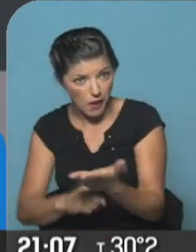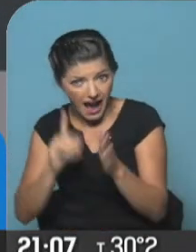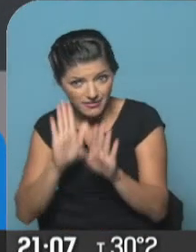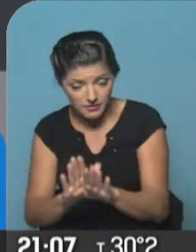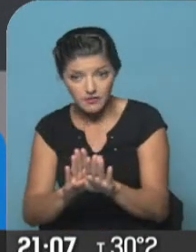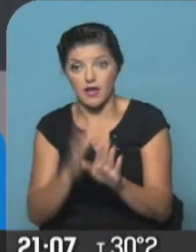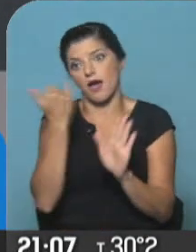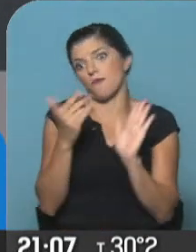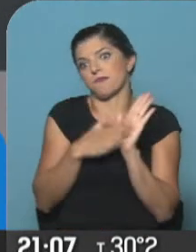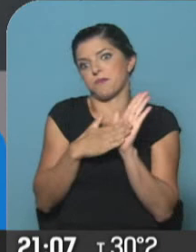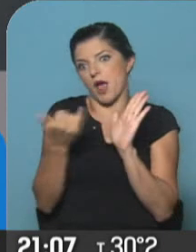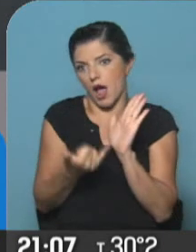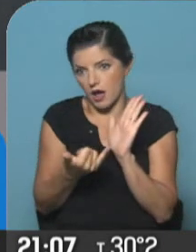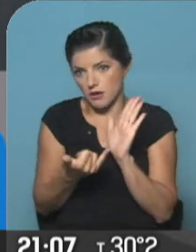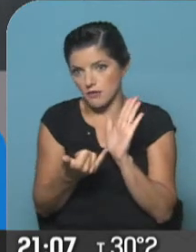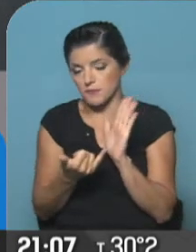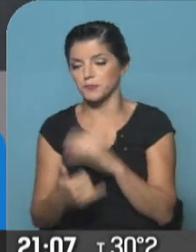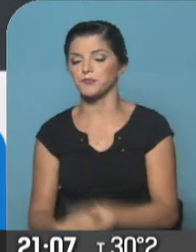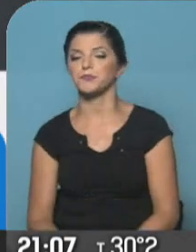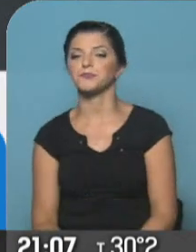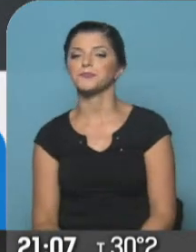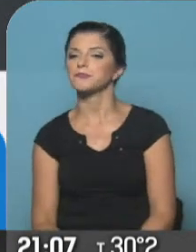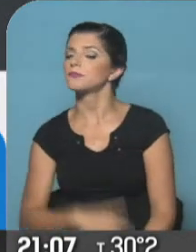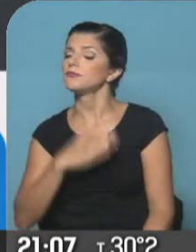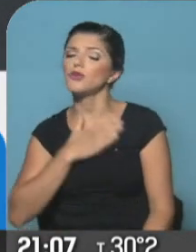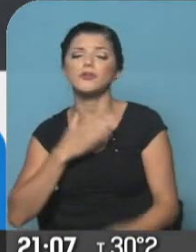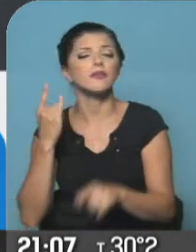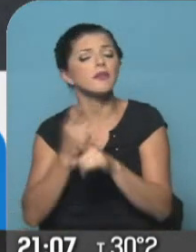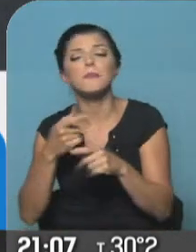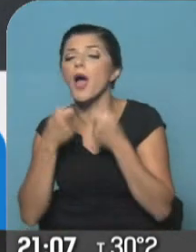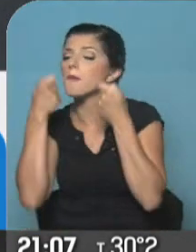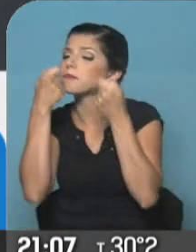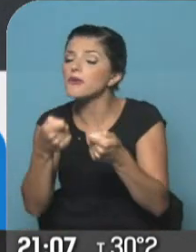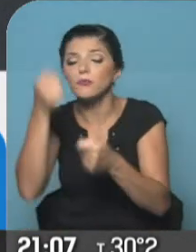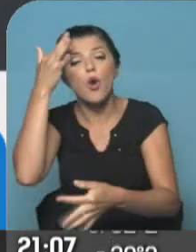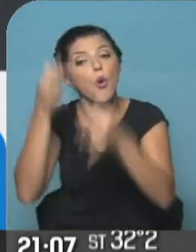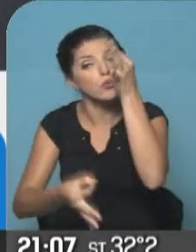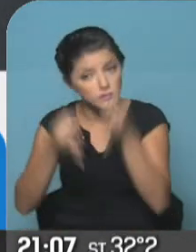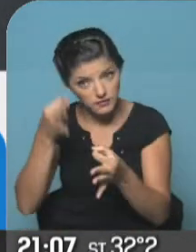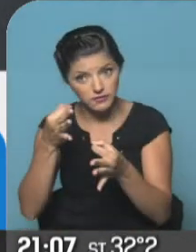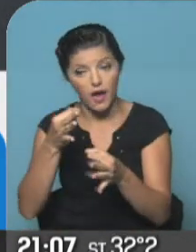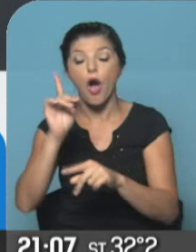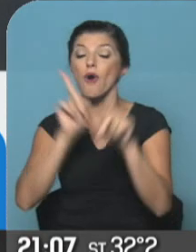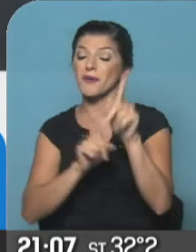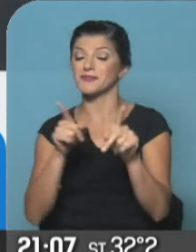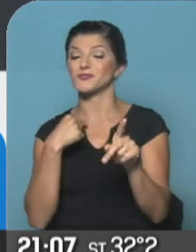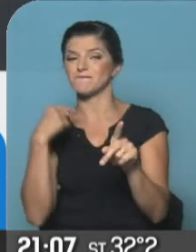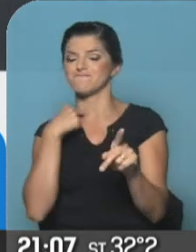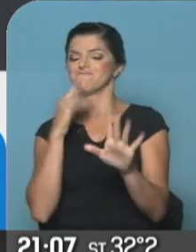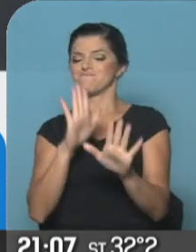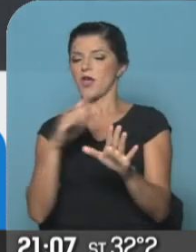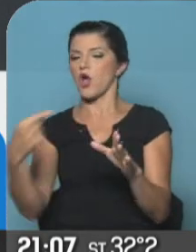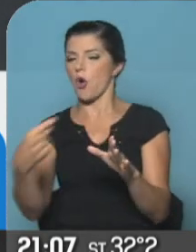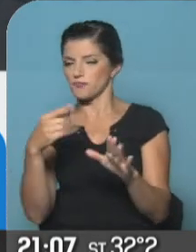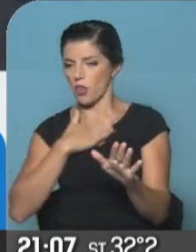razones. Nosotros siempre hemos estado del lado de la justicia, aun cuando los fallos no fueron favorables a la DAIA. Por eso respetamos